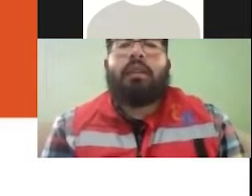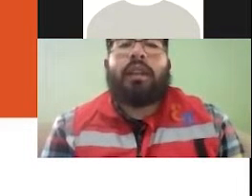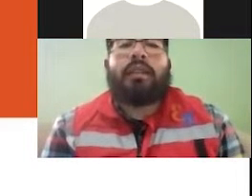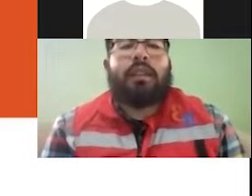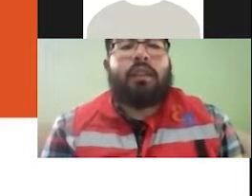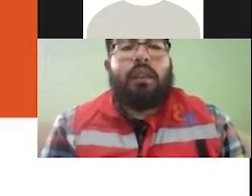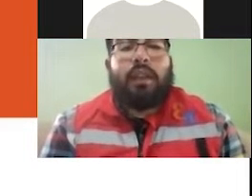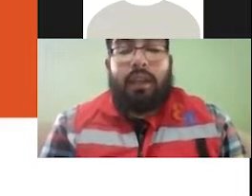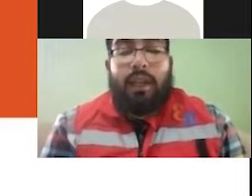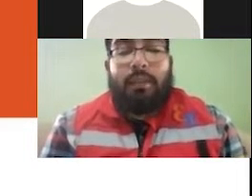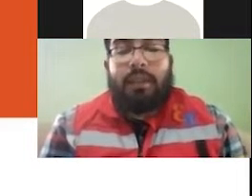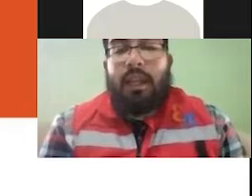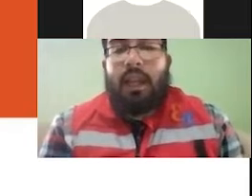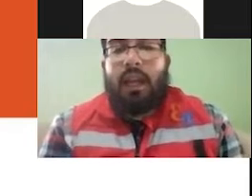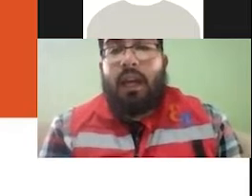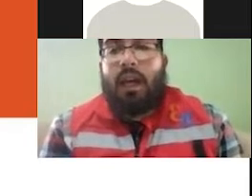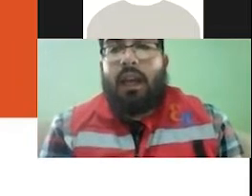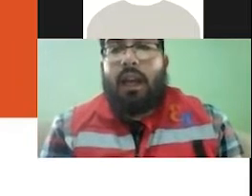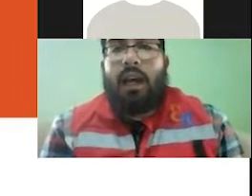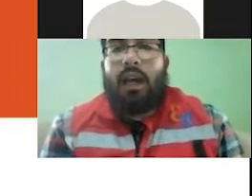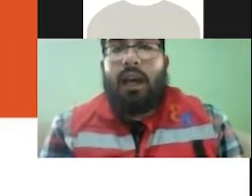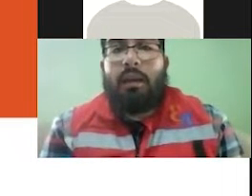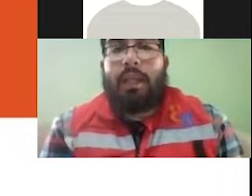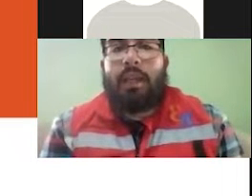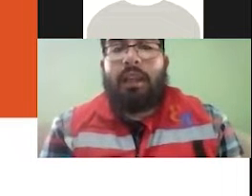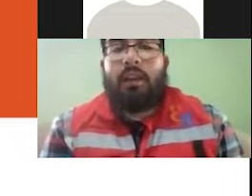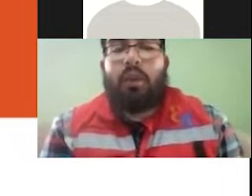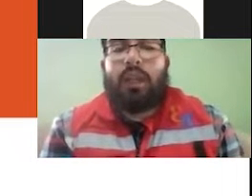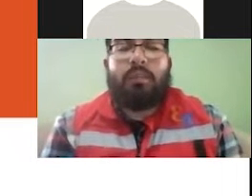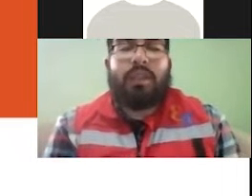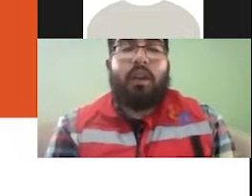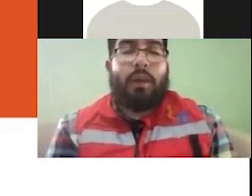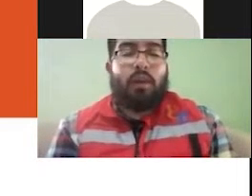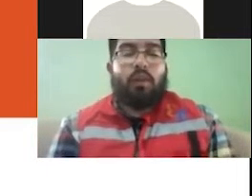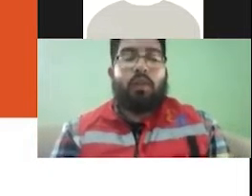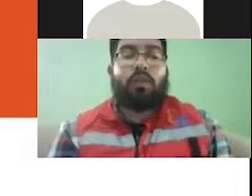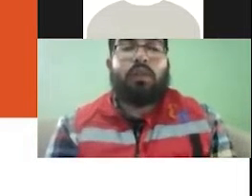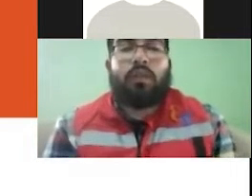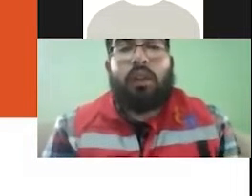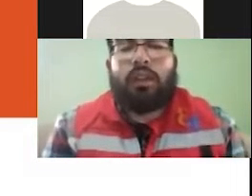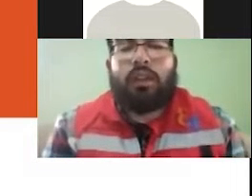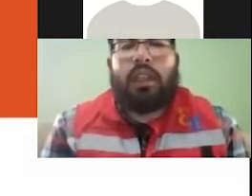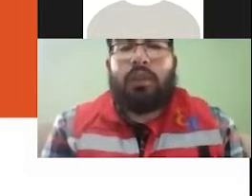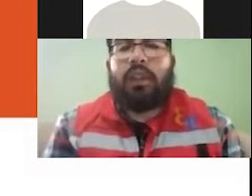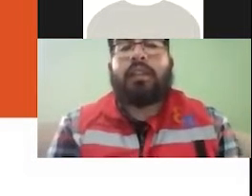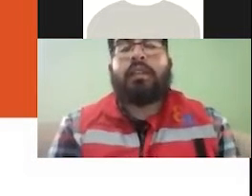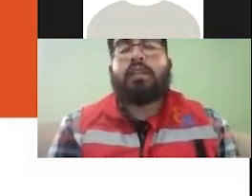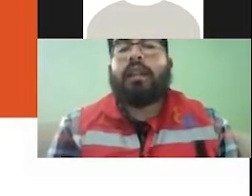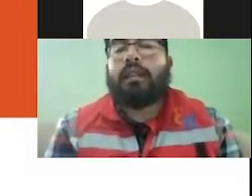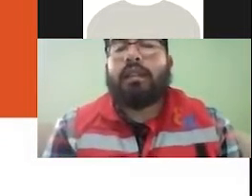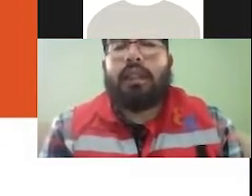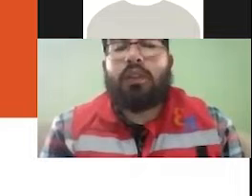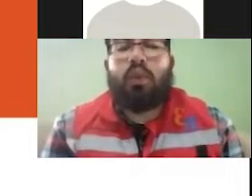combate contra incendios avise a la brigada de comunicación, pues que a lo mejor los equipos contra incendios